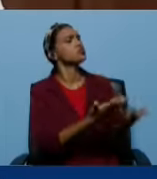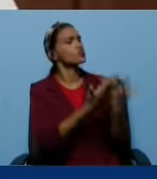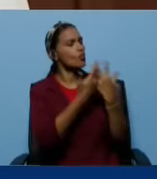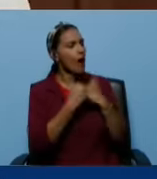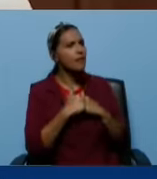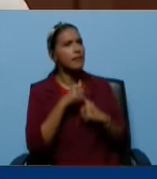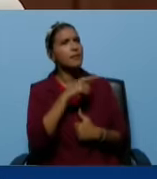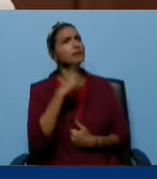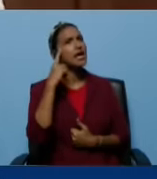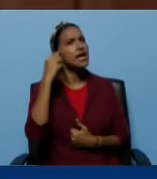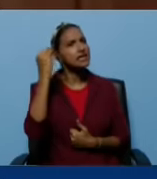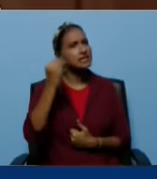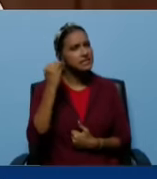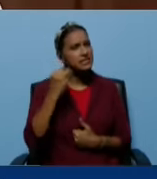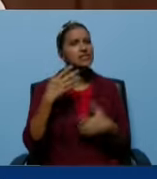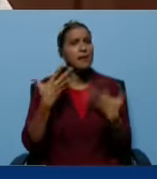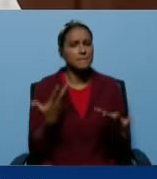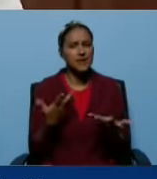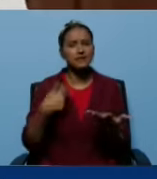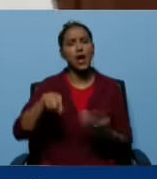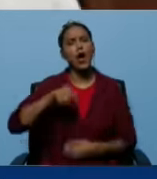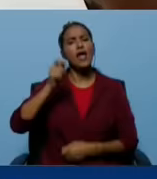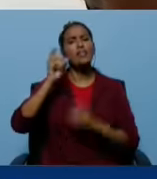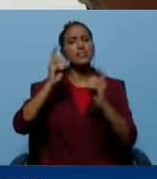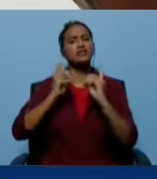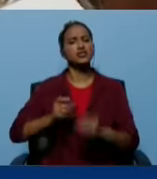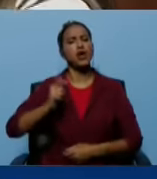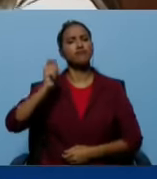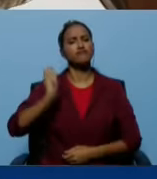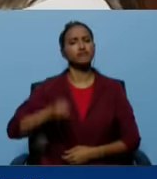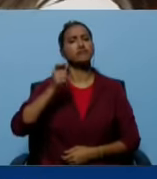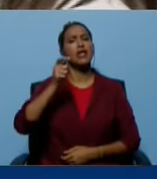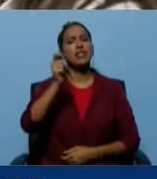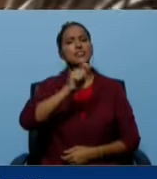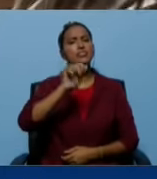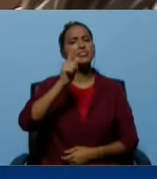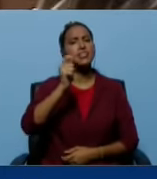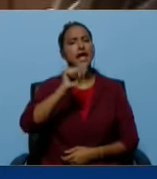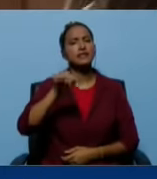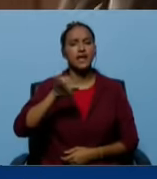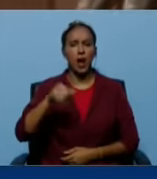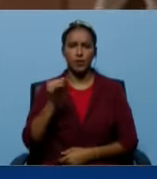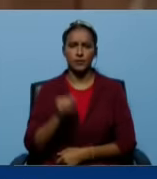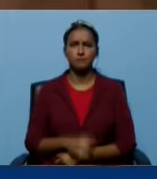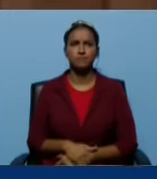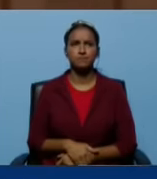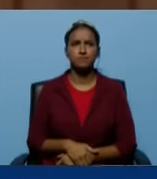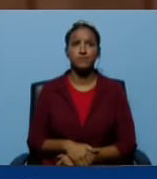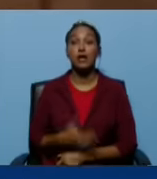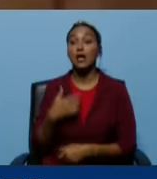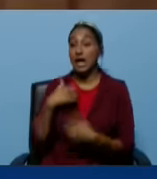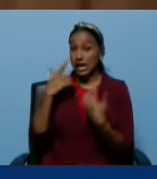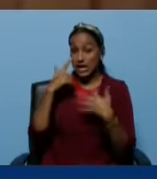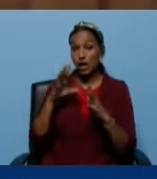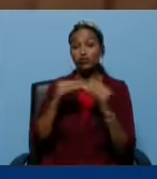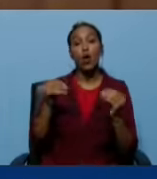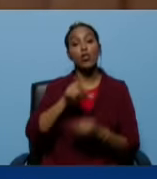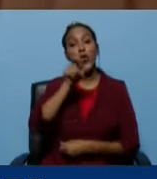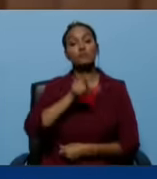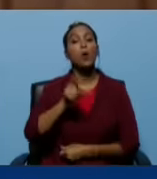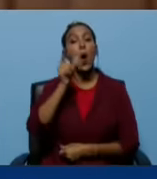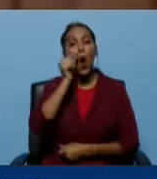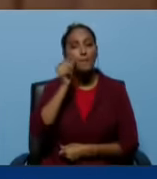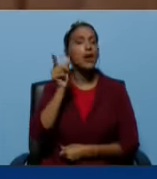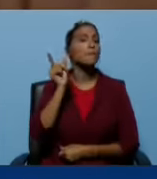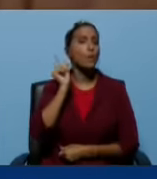sus impresiones de lo que ha sido este veredicto final que ha dado hoy el TCJ. Creo que los venezolanos y las venezolanas hemos sido testigos